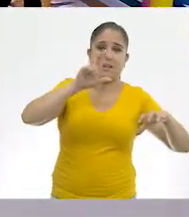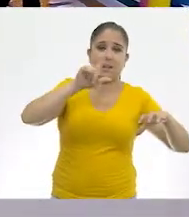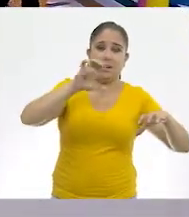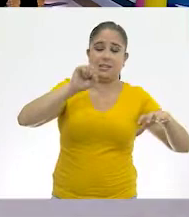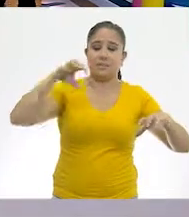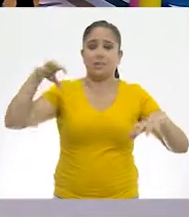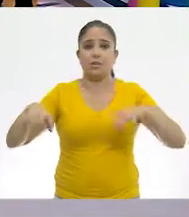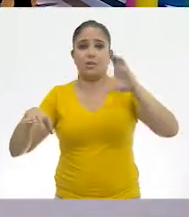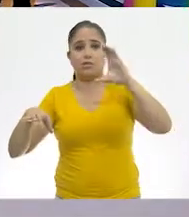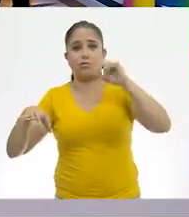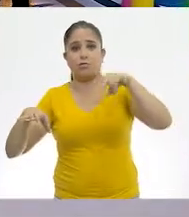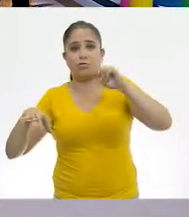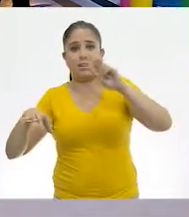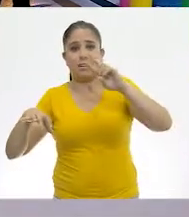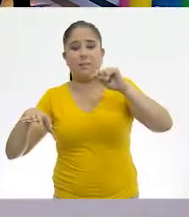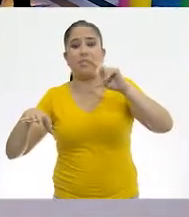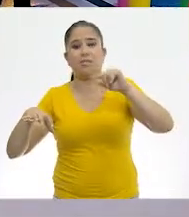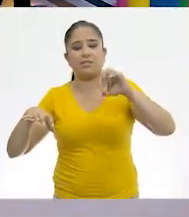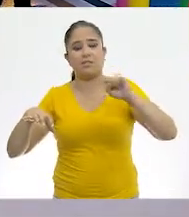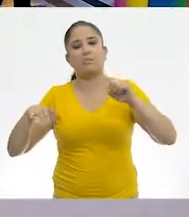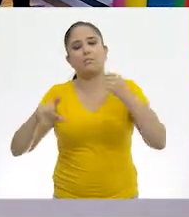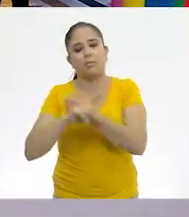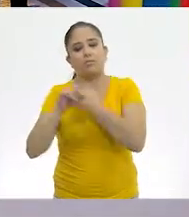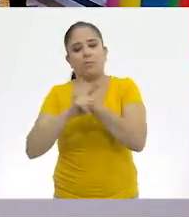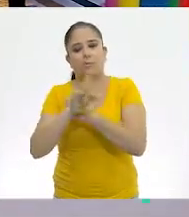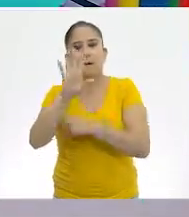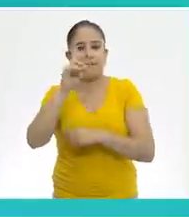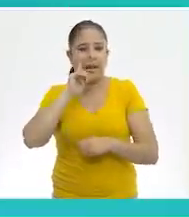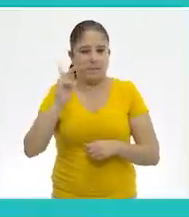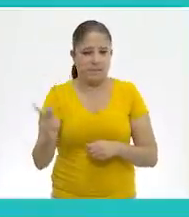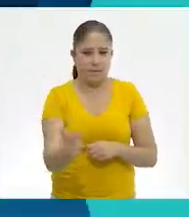profundas. Vamos a ver ahora la siguiente pregunta.